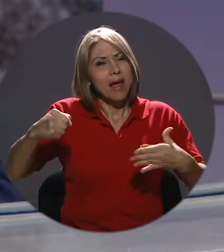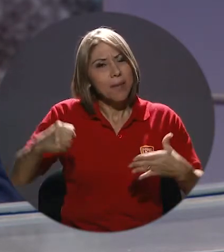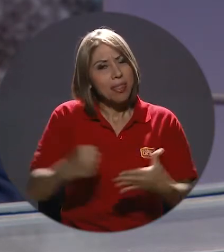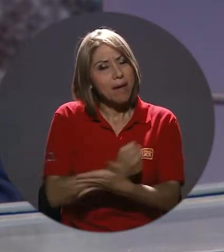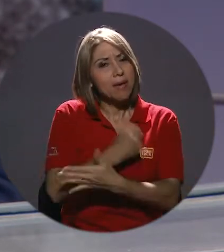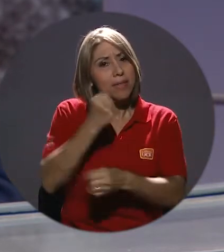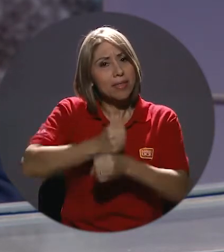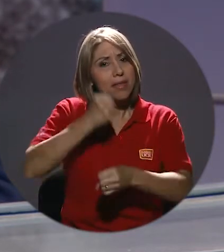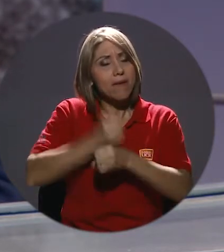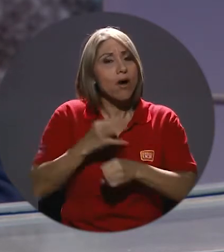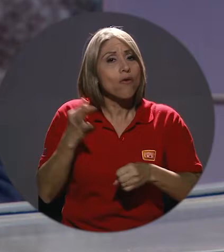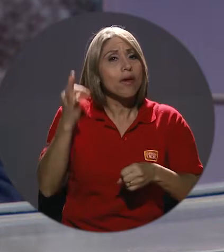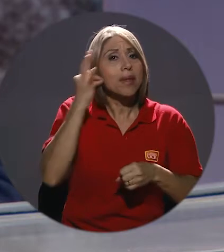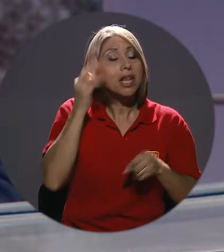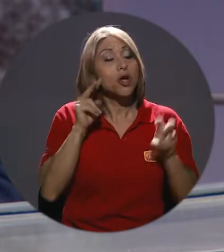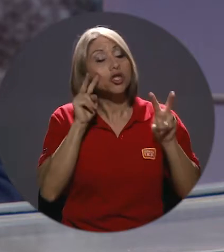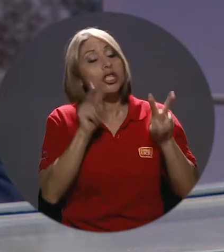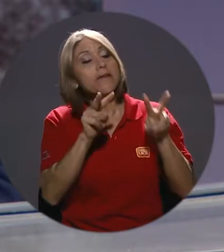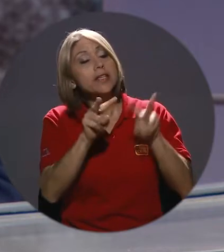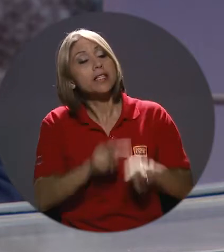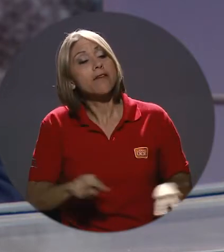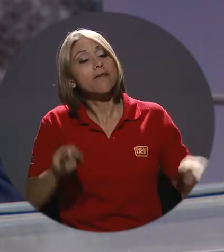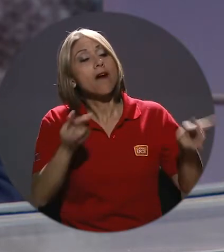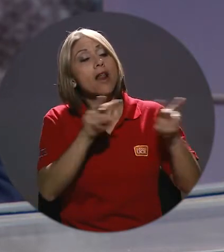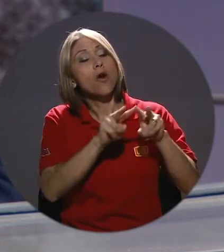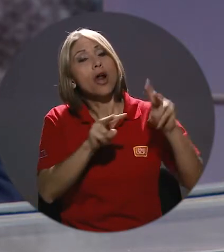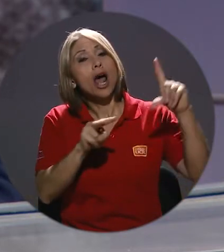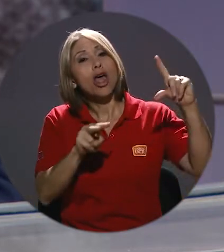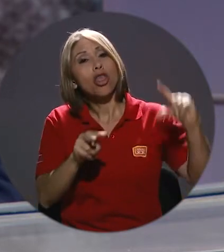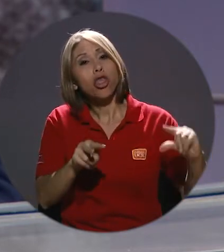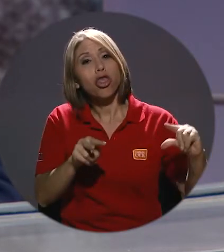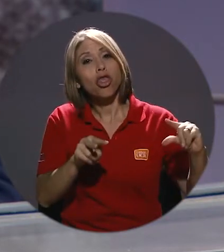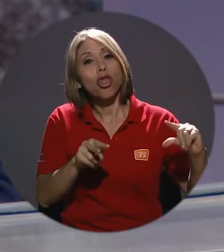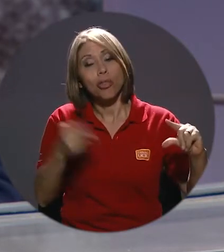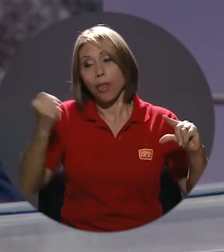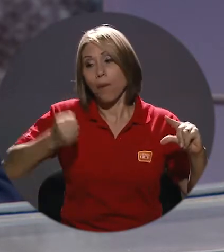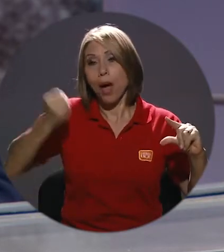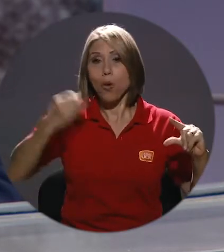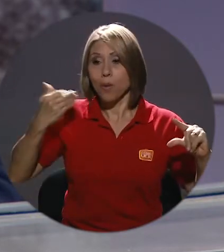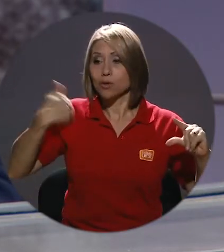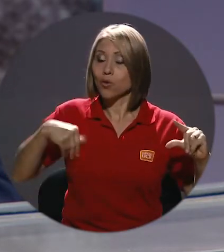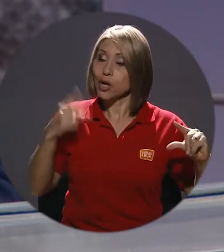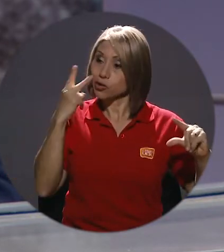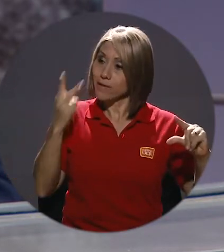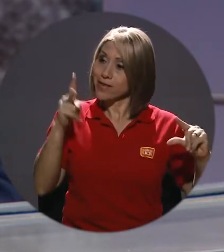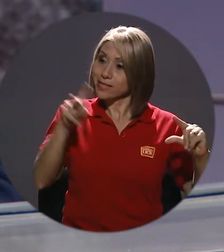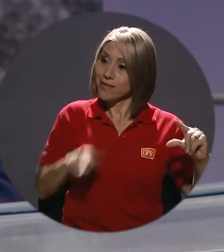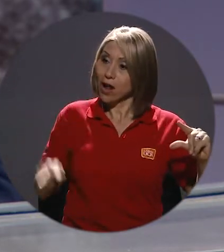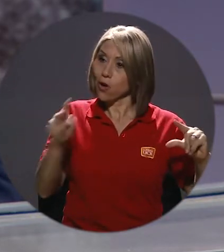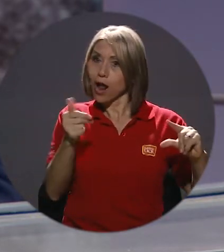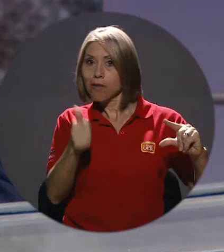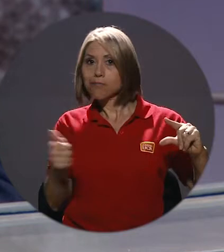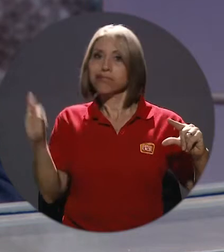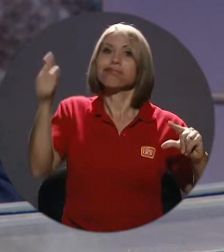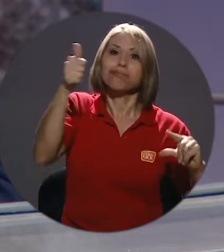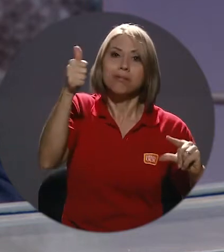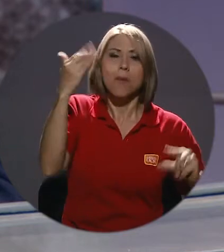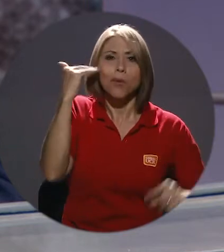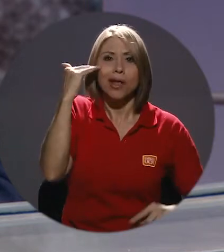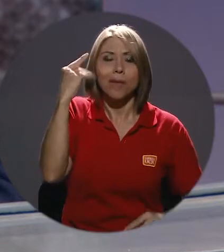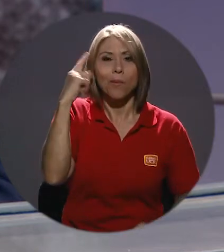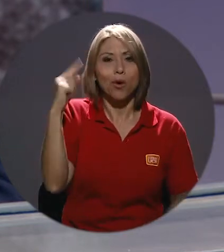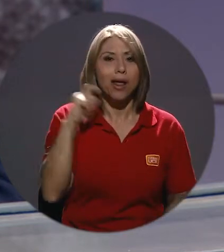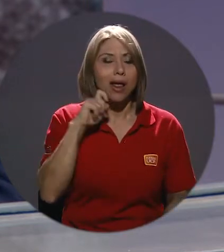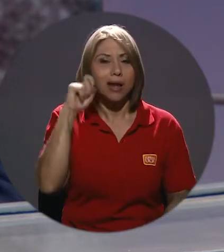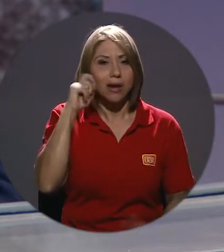femenino mucho menor que la valoración del trabajo masculino, por razones de género. Entonces las mujeres tienden a